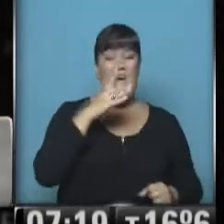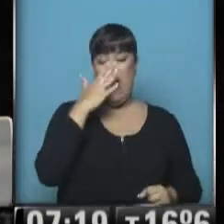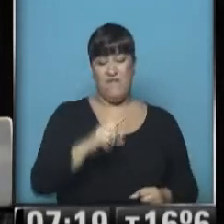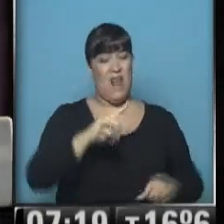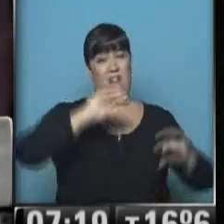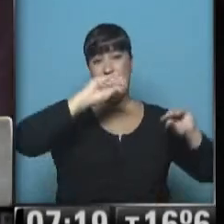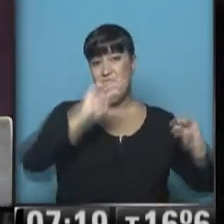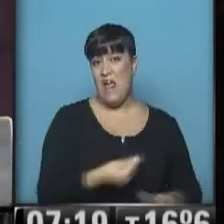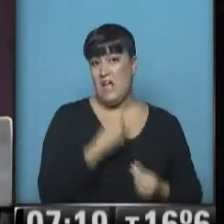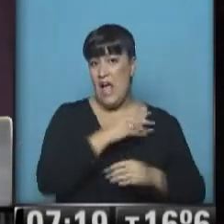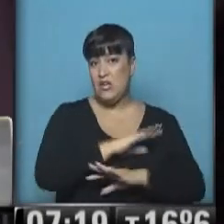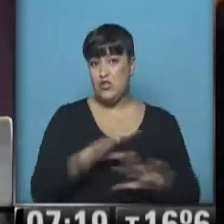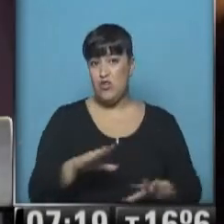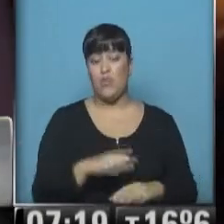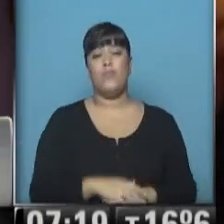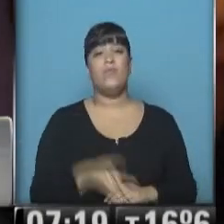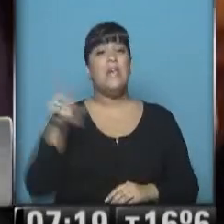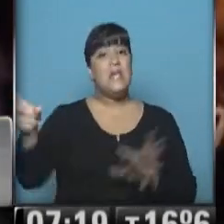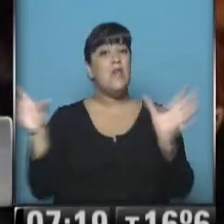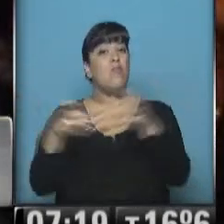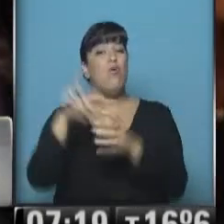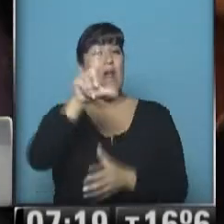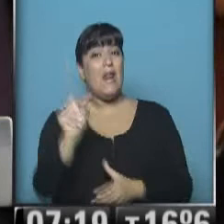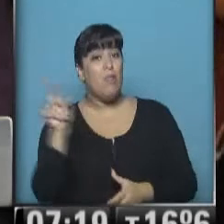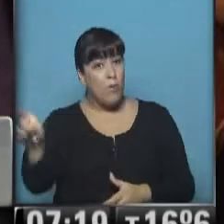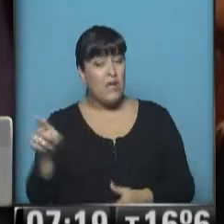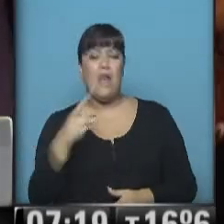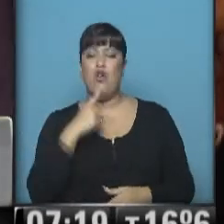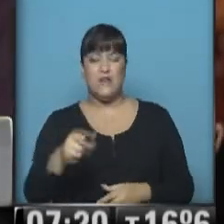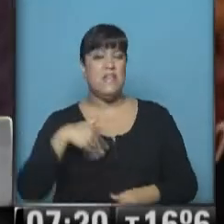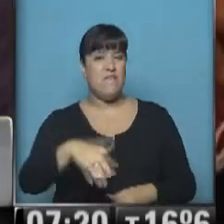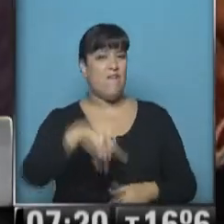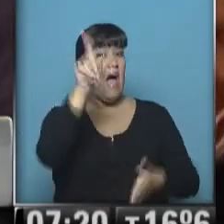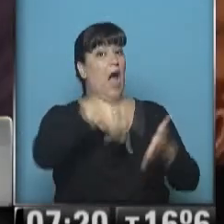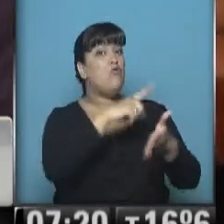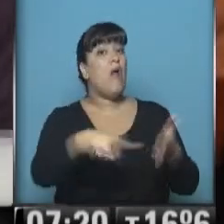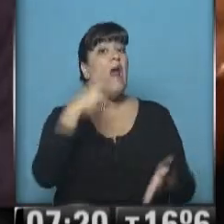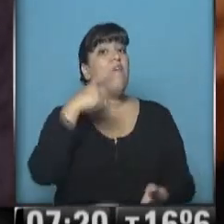como esperaba al menos él, y los republicanos dicen que la van a anular. Veremos qué sucede.